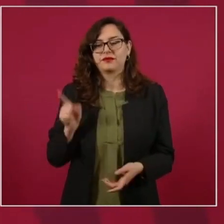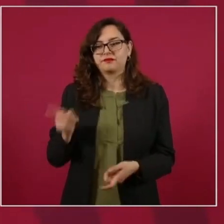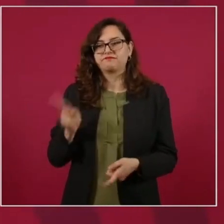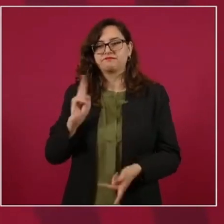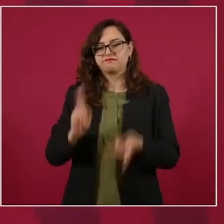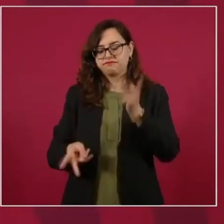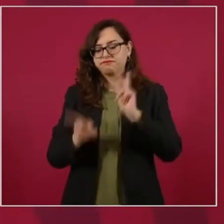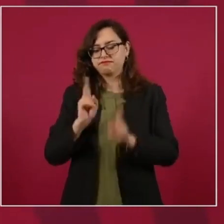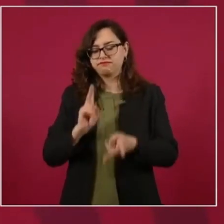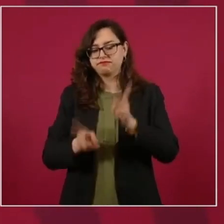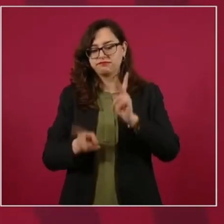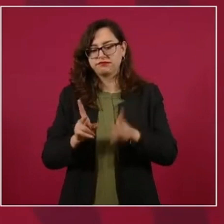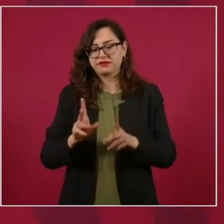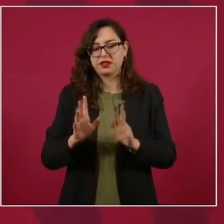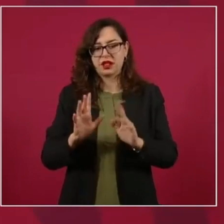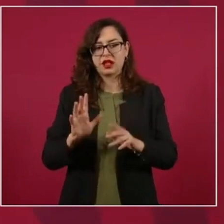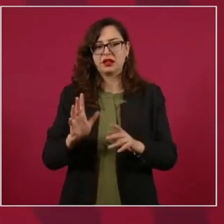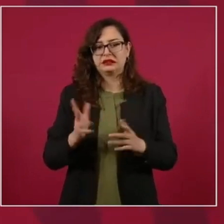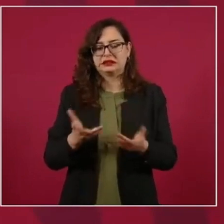recordaba las